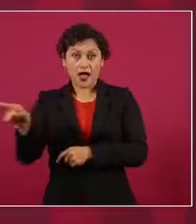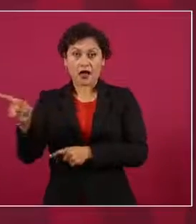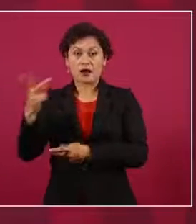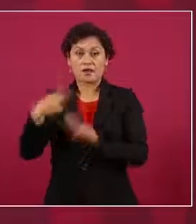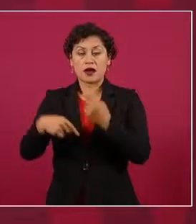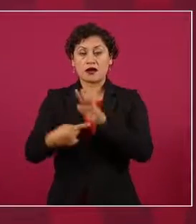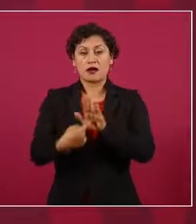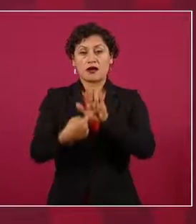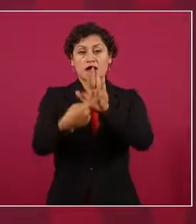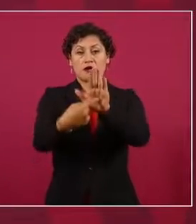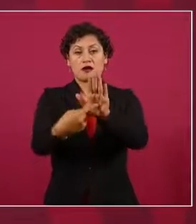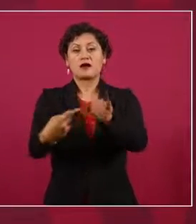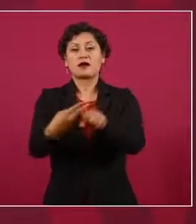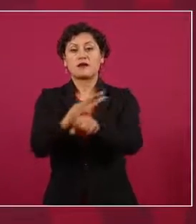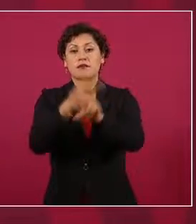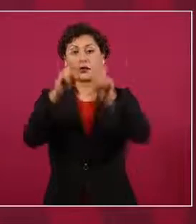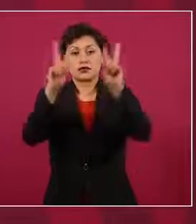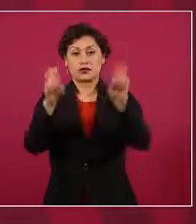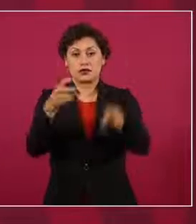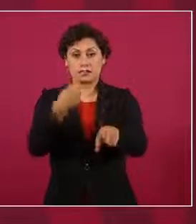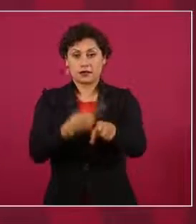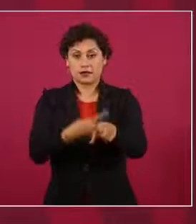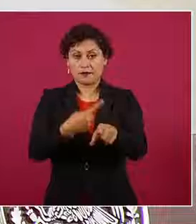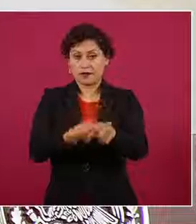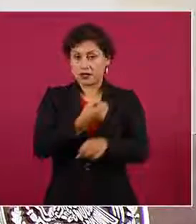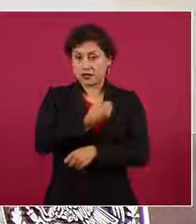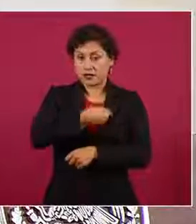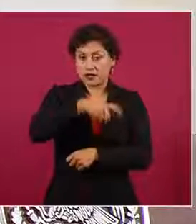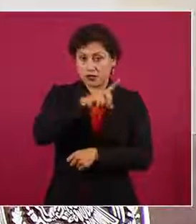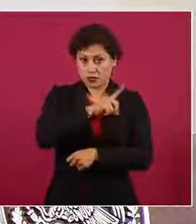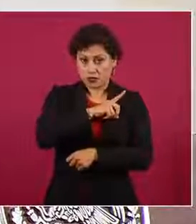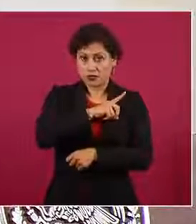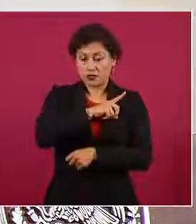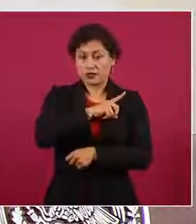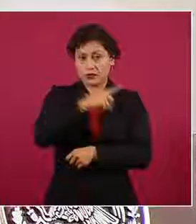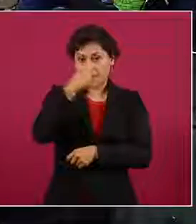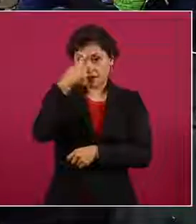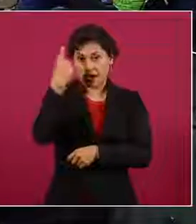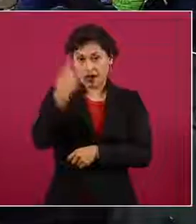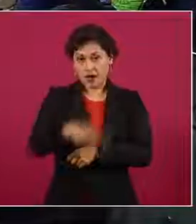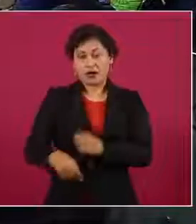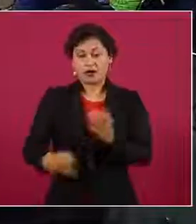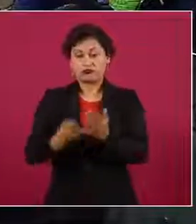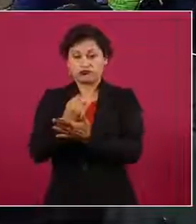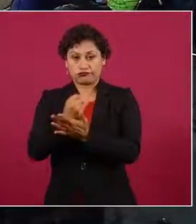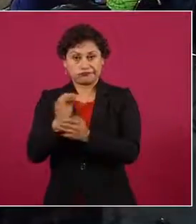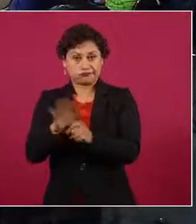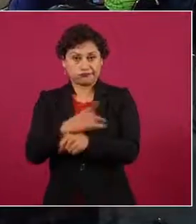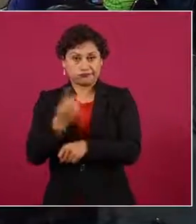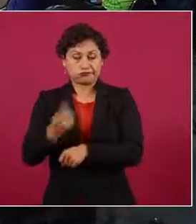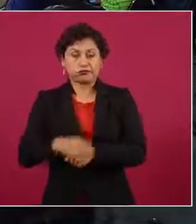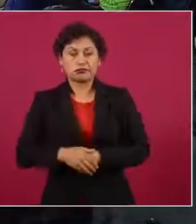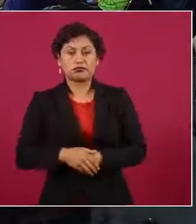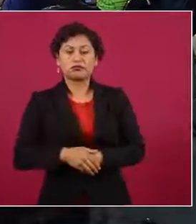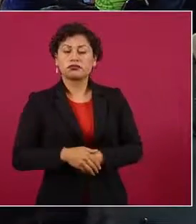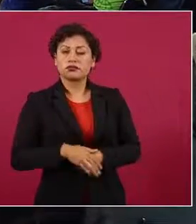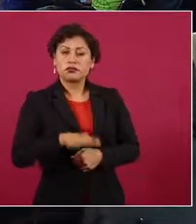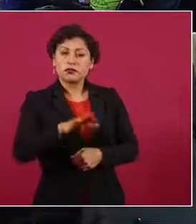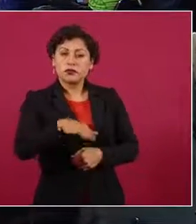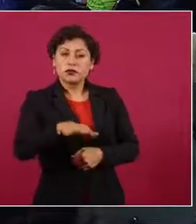médico, el que llevó a esta decisión. Entonces, ¿pediría a la Fiscalía que se desista de esta apelación? ¿De